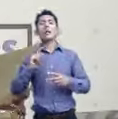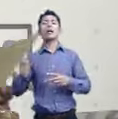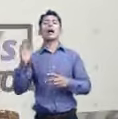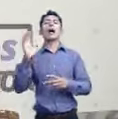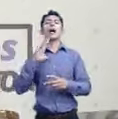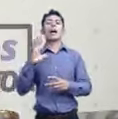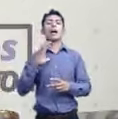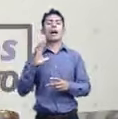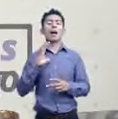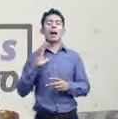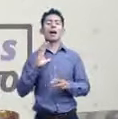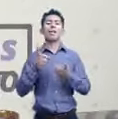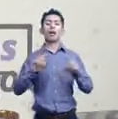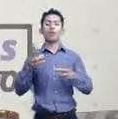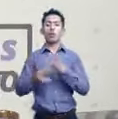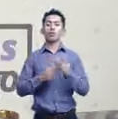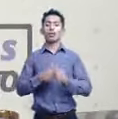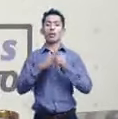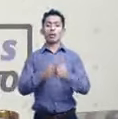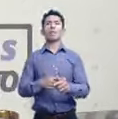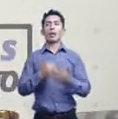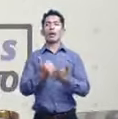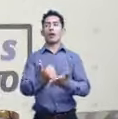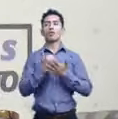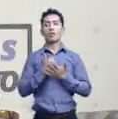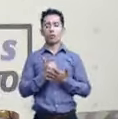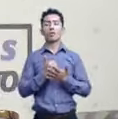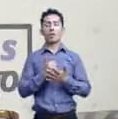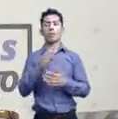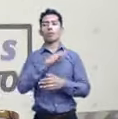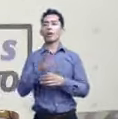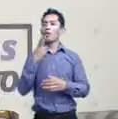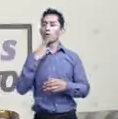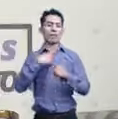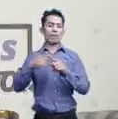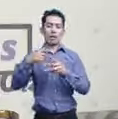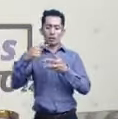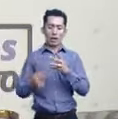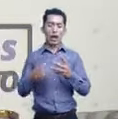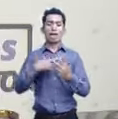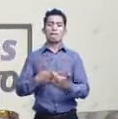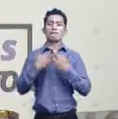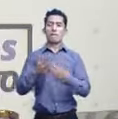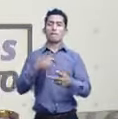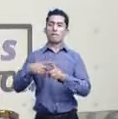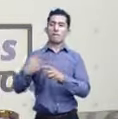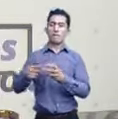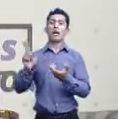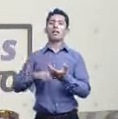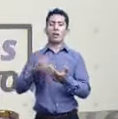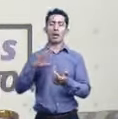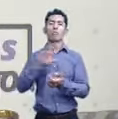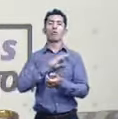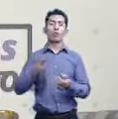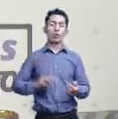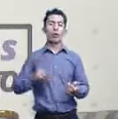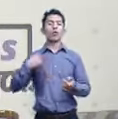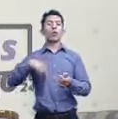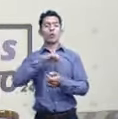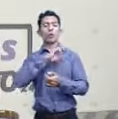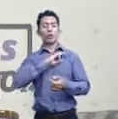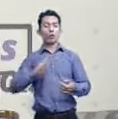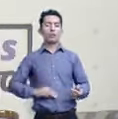un desarrollo sustentable y que nos permita hacer uso de todos y cada una de nuestras riquezas que tenemos en el municipio. Somos